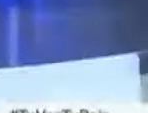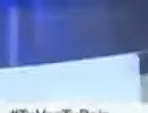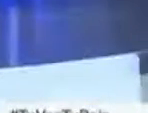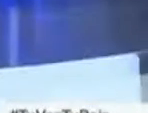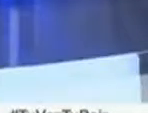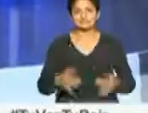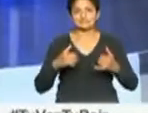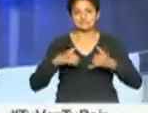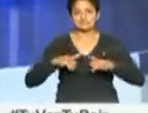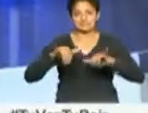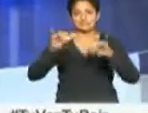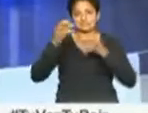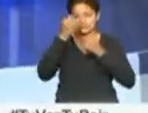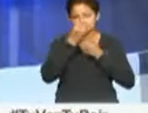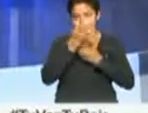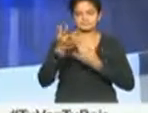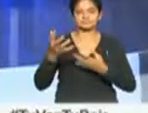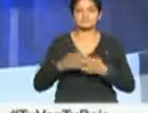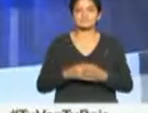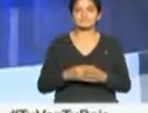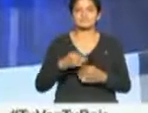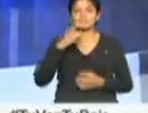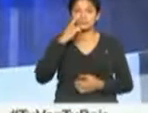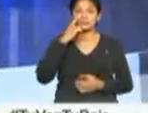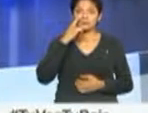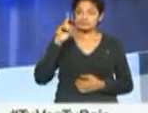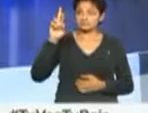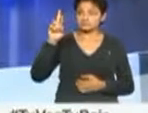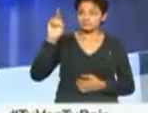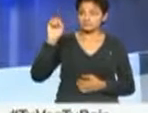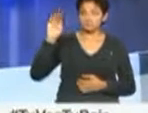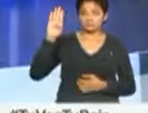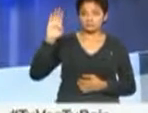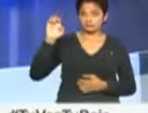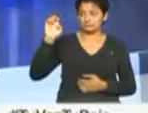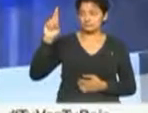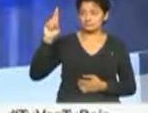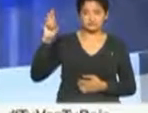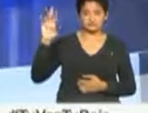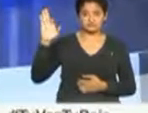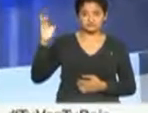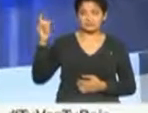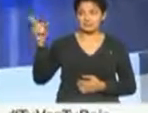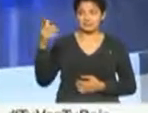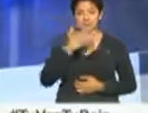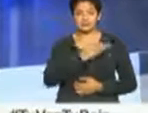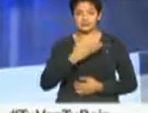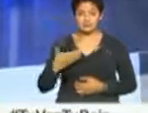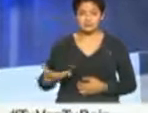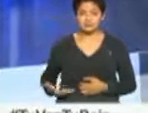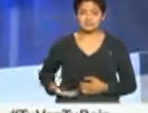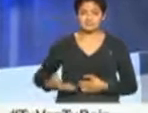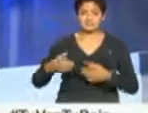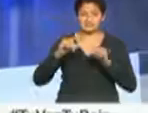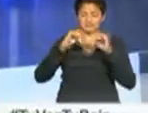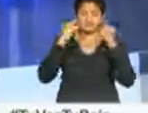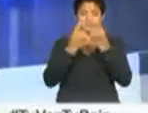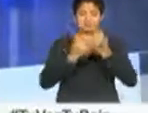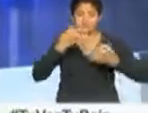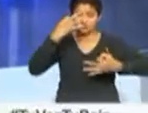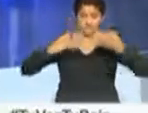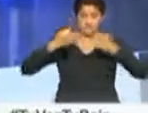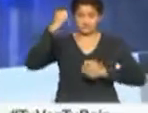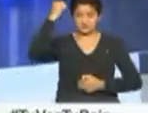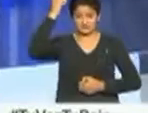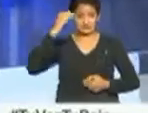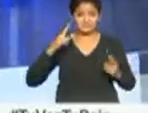Continuamos con más información. Roberto Caldas, presidente de la Corte Interamericana de Derechos Humanos, elogió la reforma judicial del